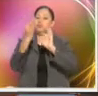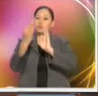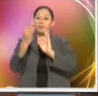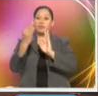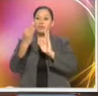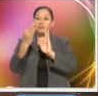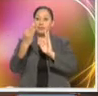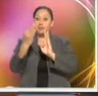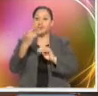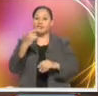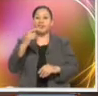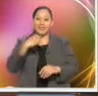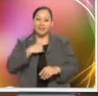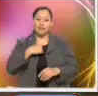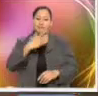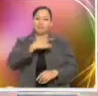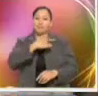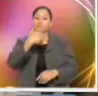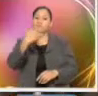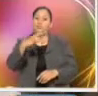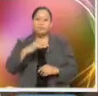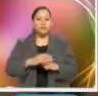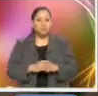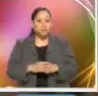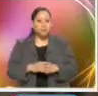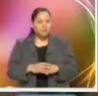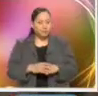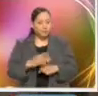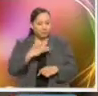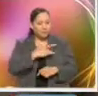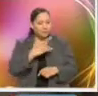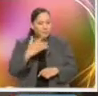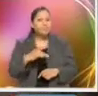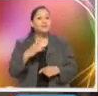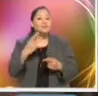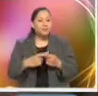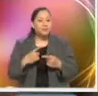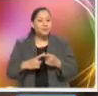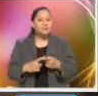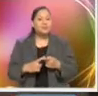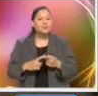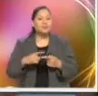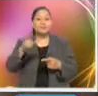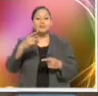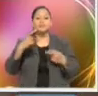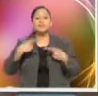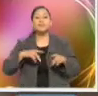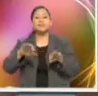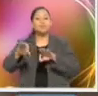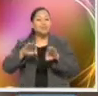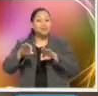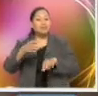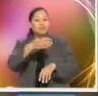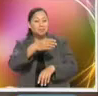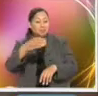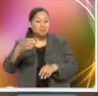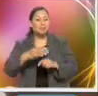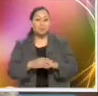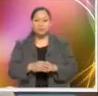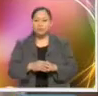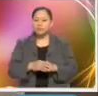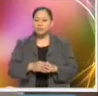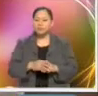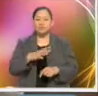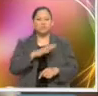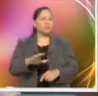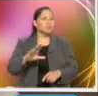que estaba enamorada. Pero ¿sabe usted? Estaba enamorada de uno de los peones. Por supuesto que Don Fermín de Mendoza se